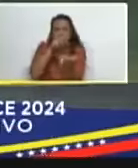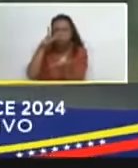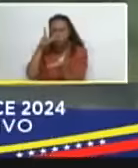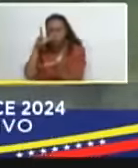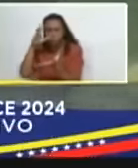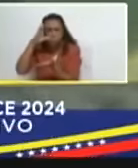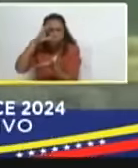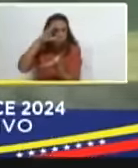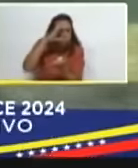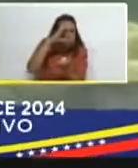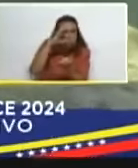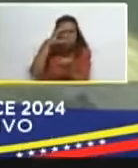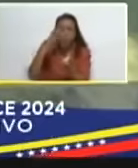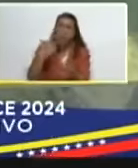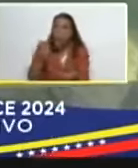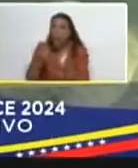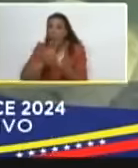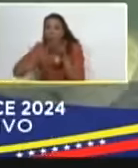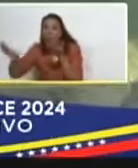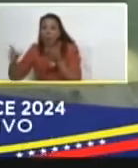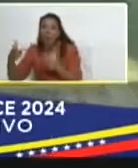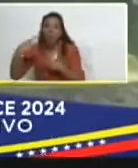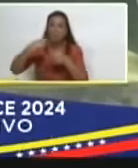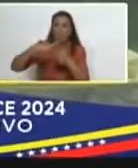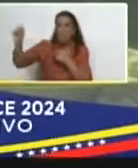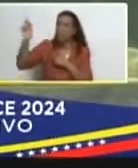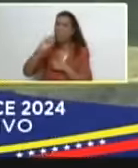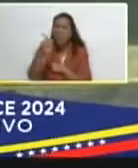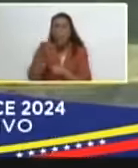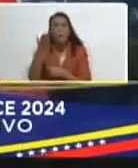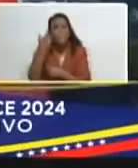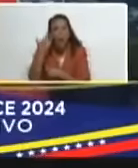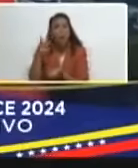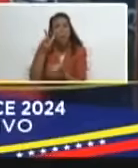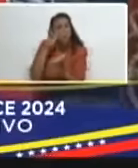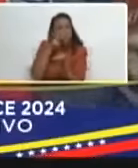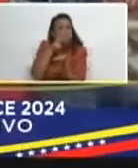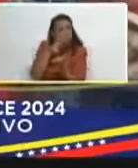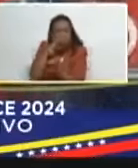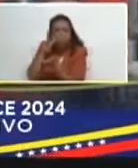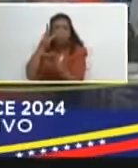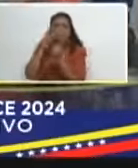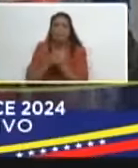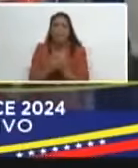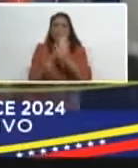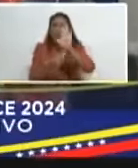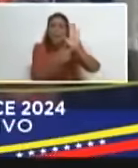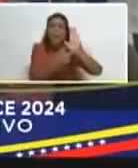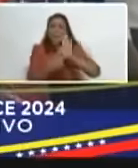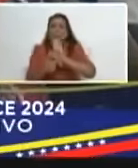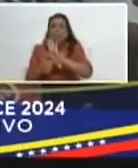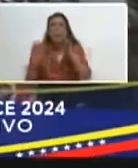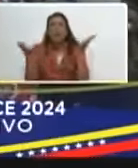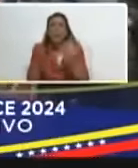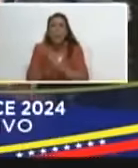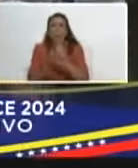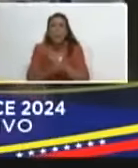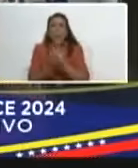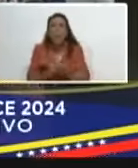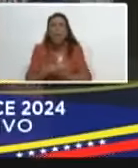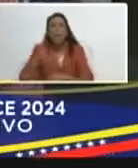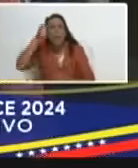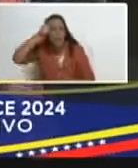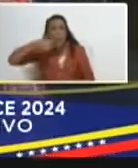una belleza, porque se van, ¿ah? Tienen que mostrar, estamos hablando para mostrarle al